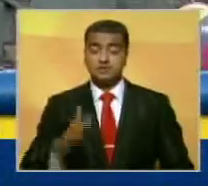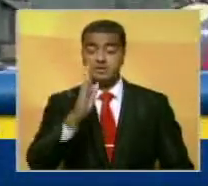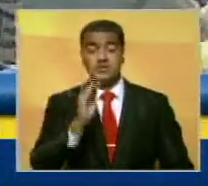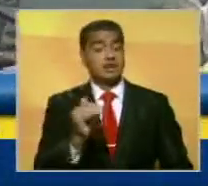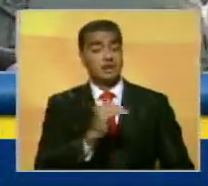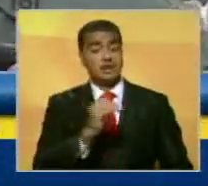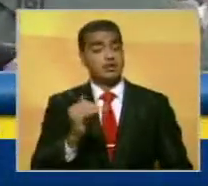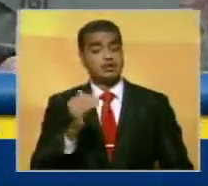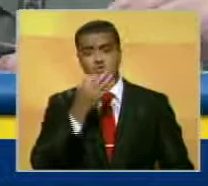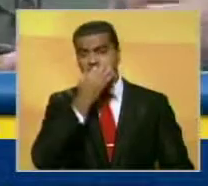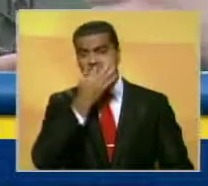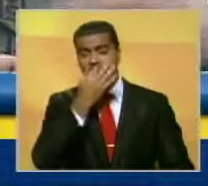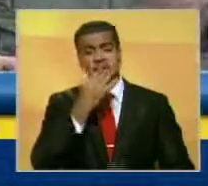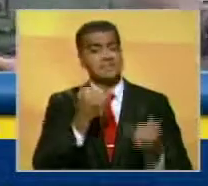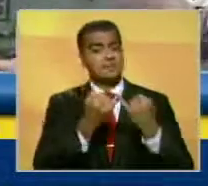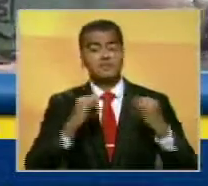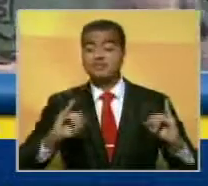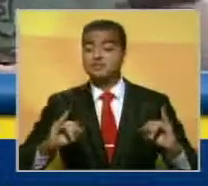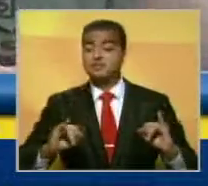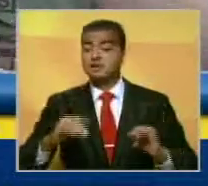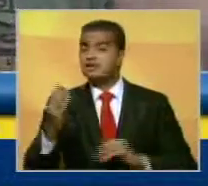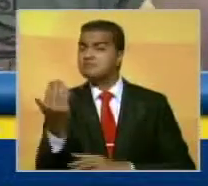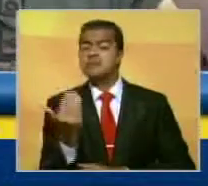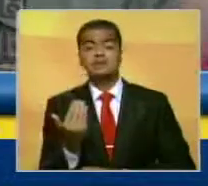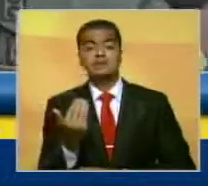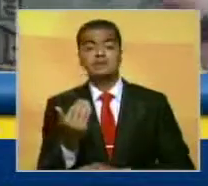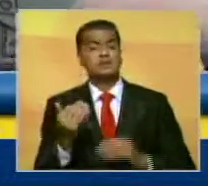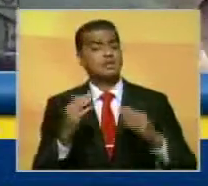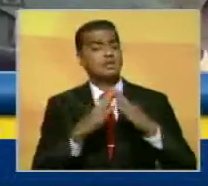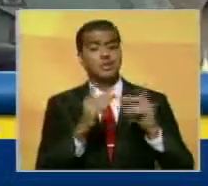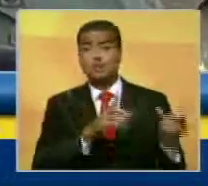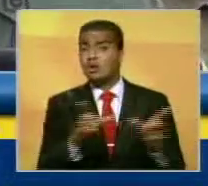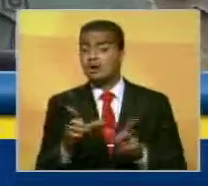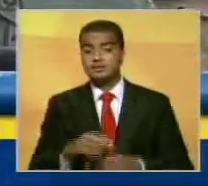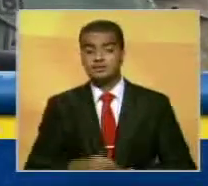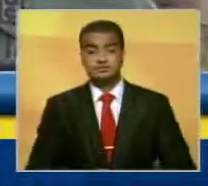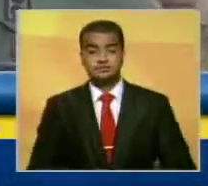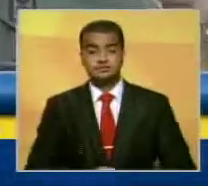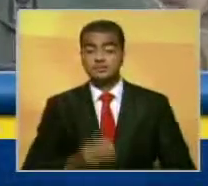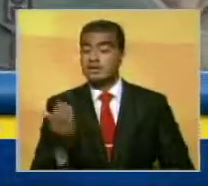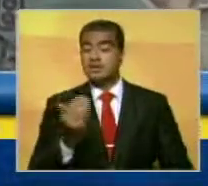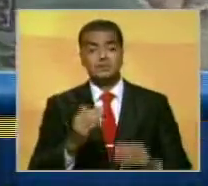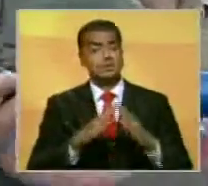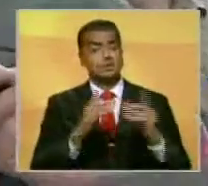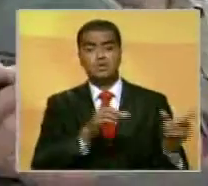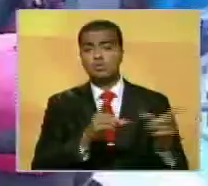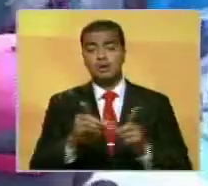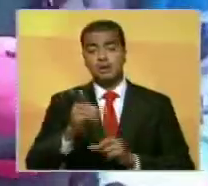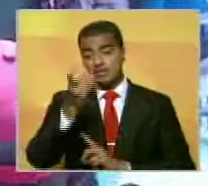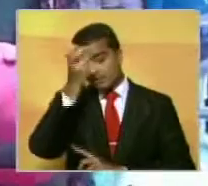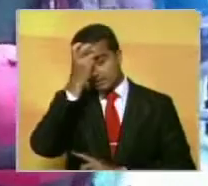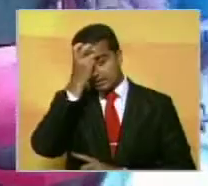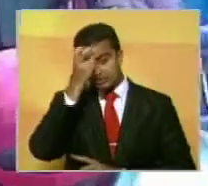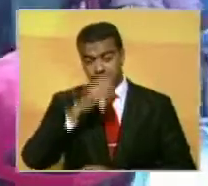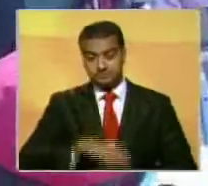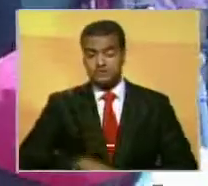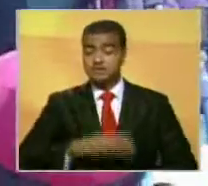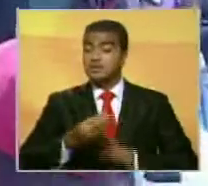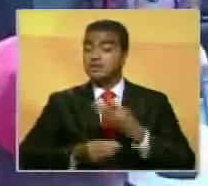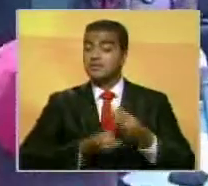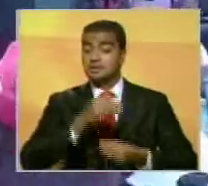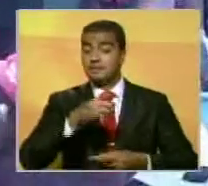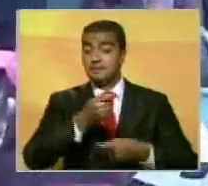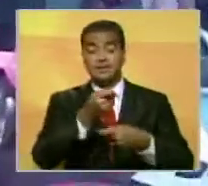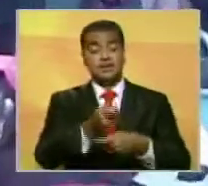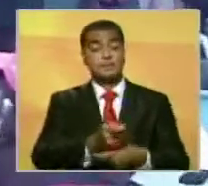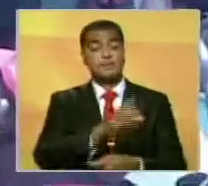aquí vienen de la independencia aquí vienen de todos lados viene gente de todo el lado de coro en la actividad también